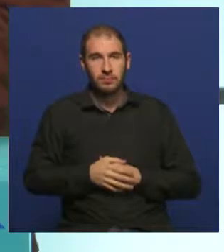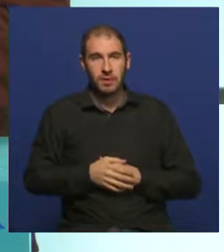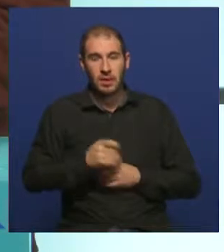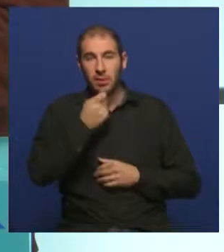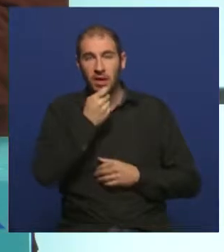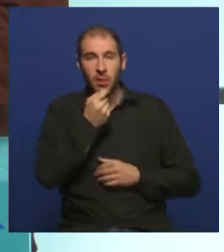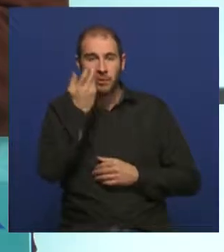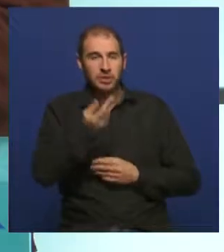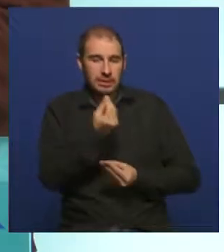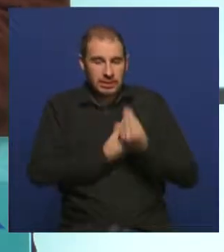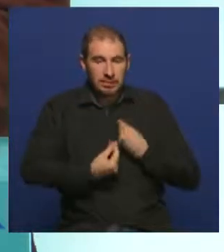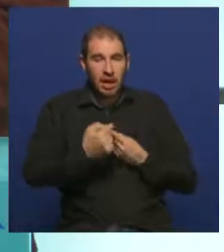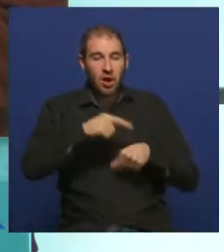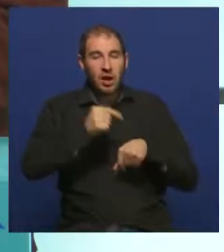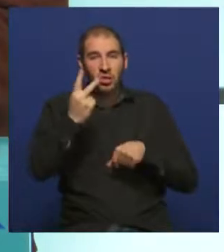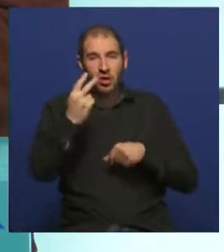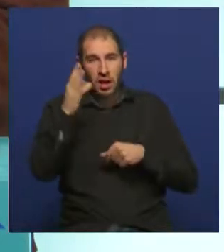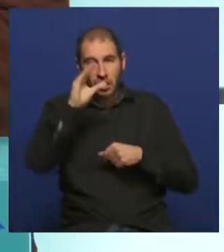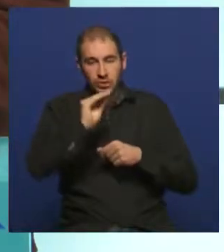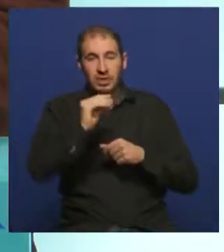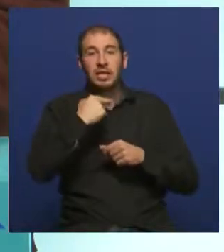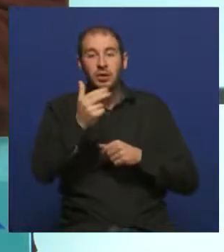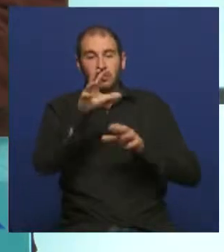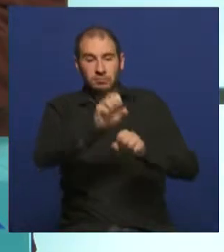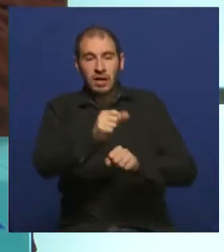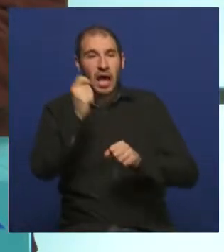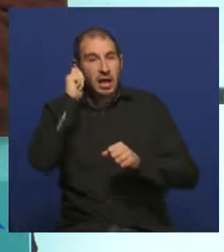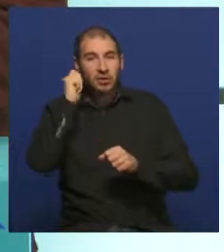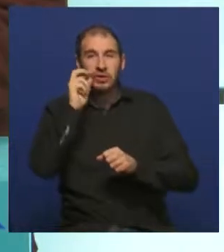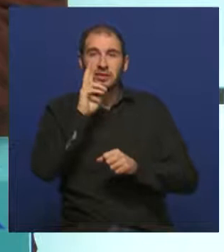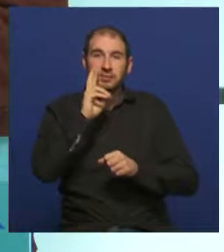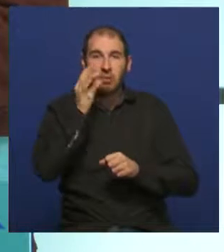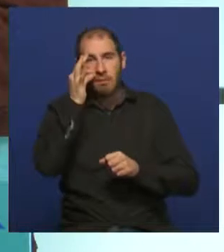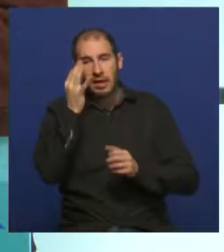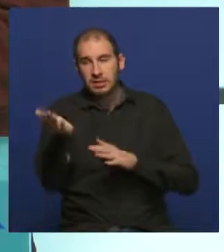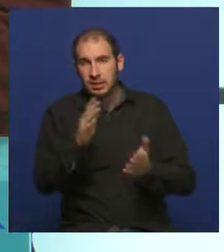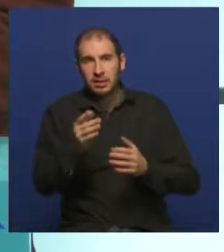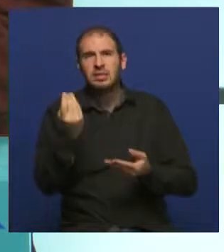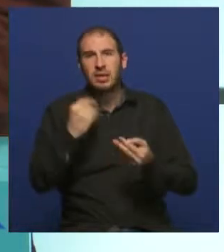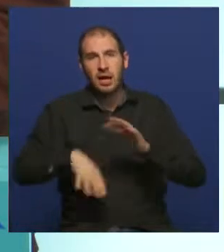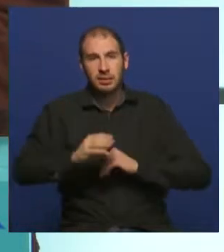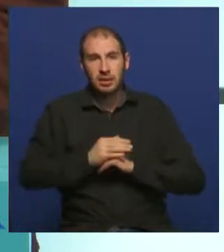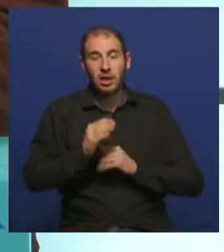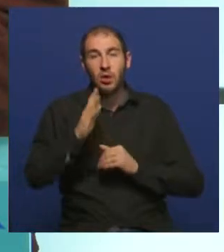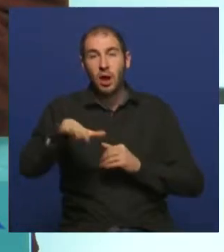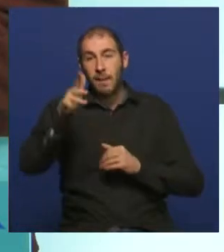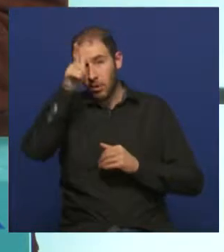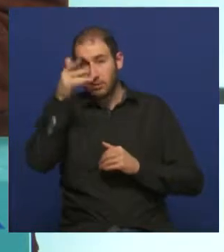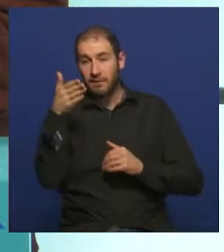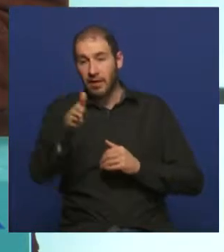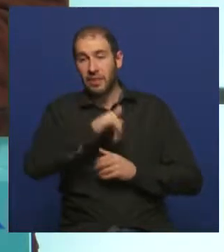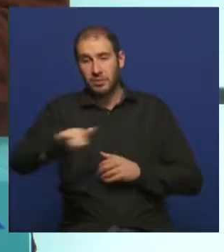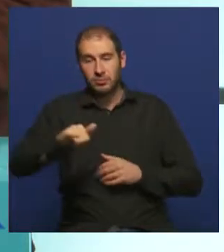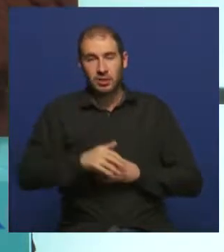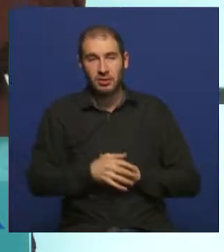en la piel de alguien que a las 2 de la mañana le secuestran un hijo de 19, 20 años. ¿Qué hace? Va a la comisaría a hacer la